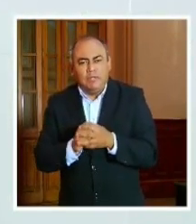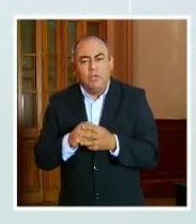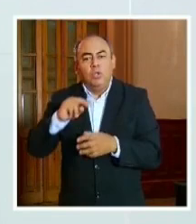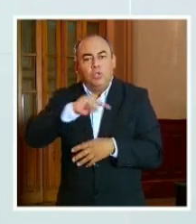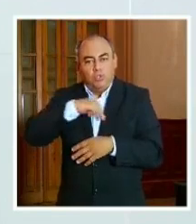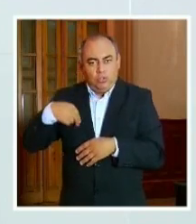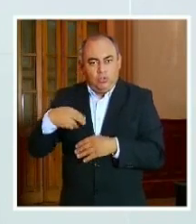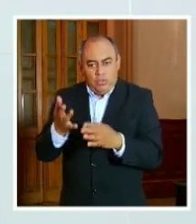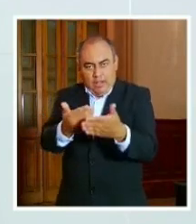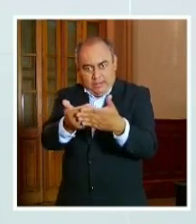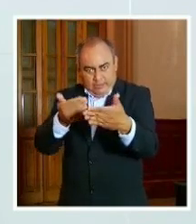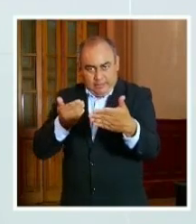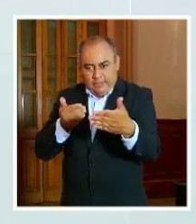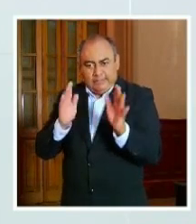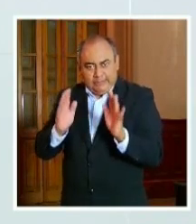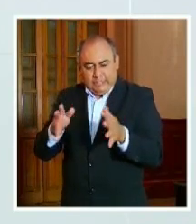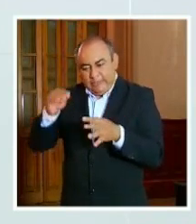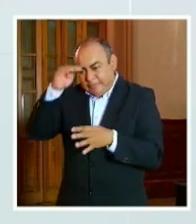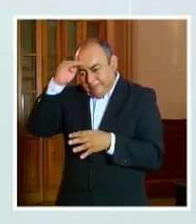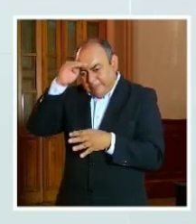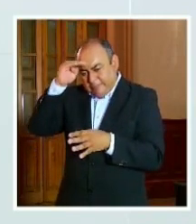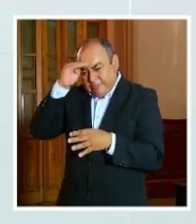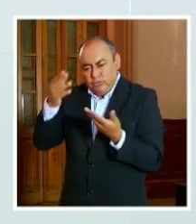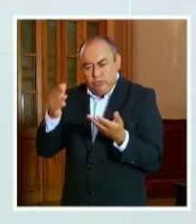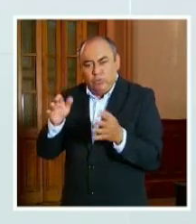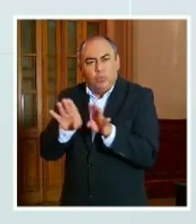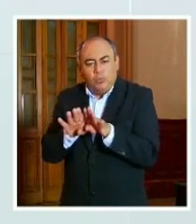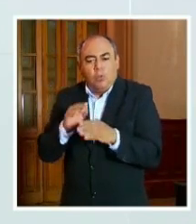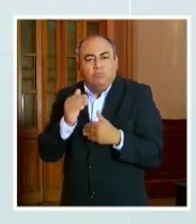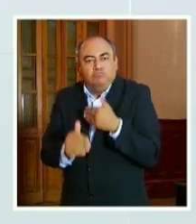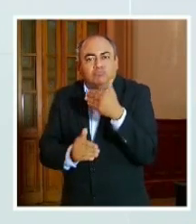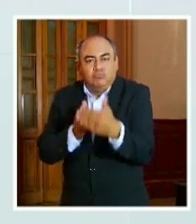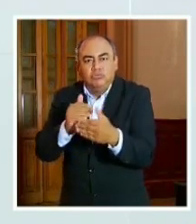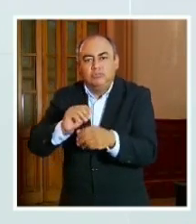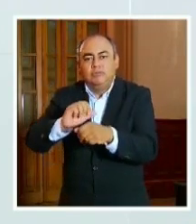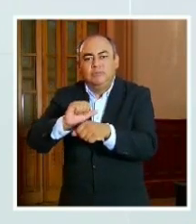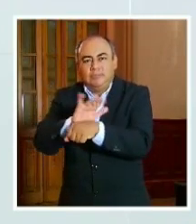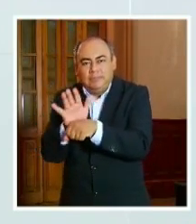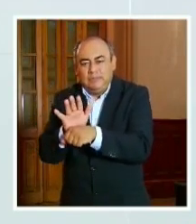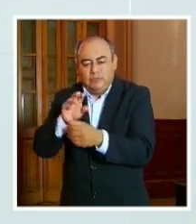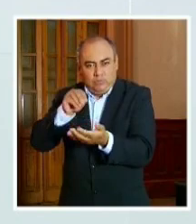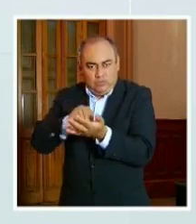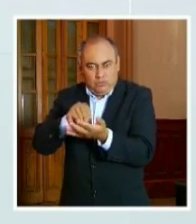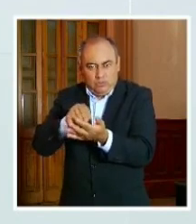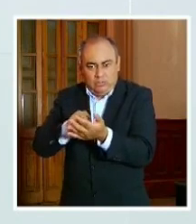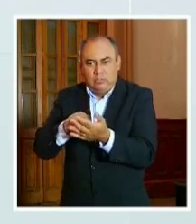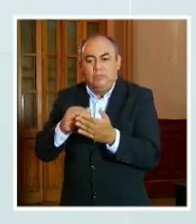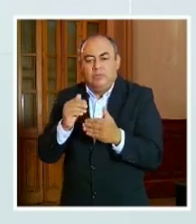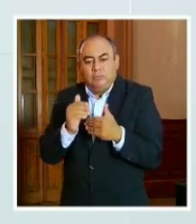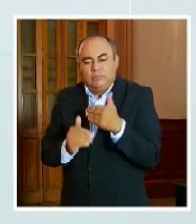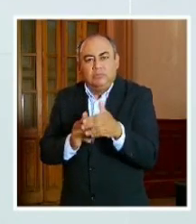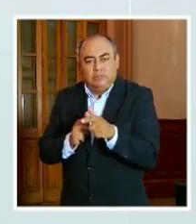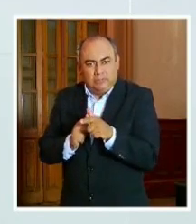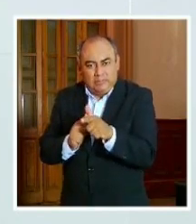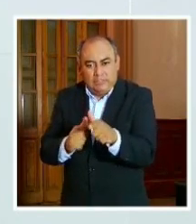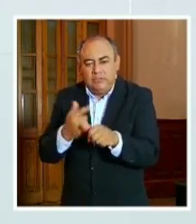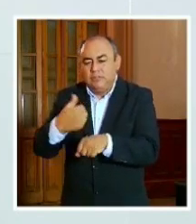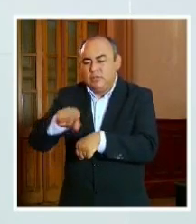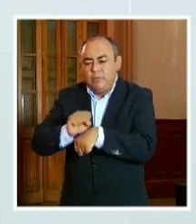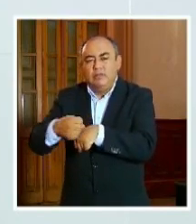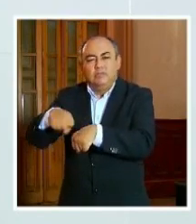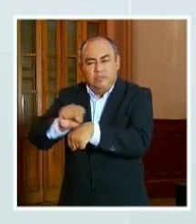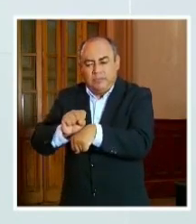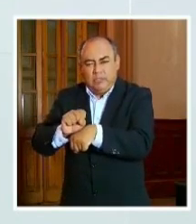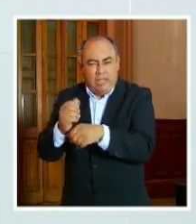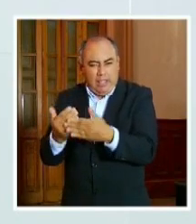Nosotros anticipamos que si el comportamiento continúa hacia la baja como lo hemos visto durante las últimas semanas